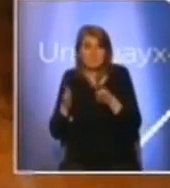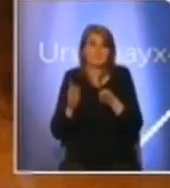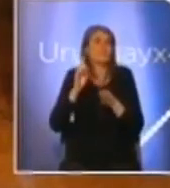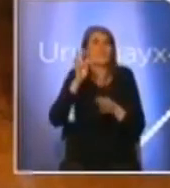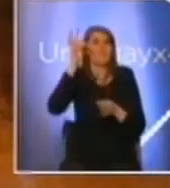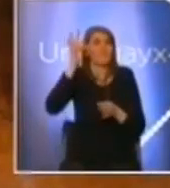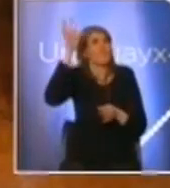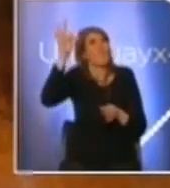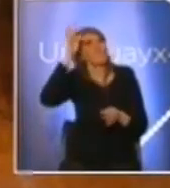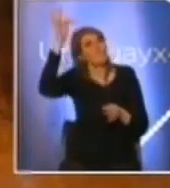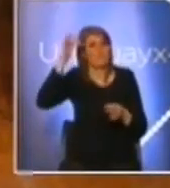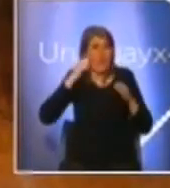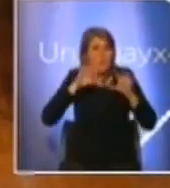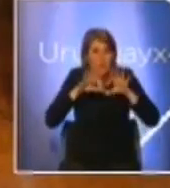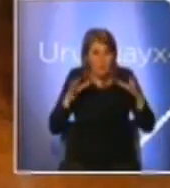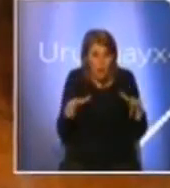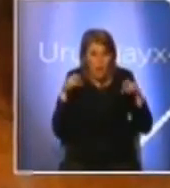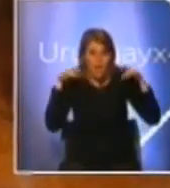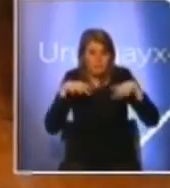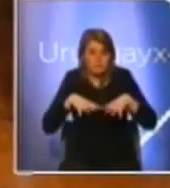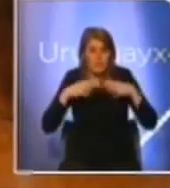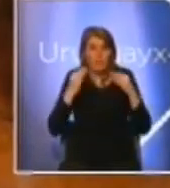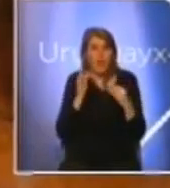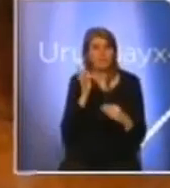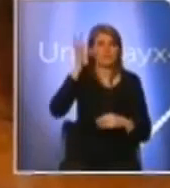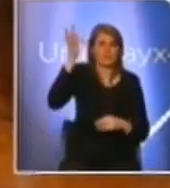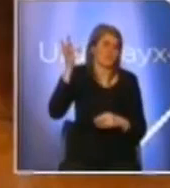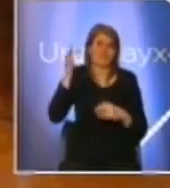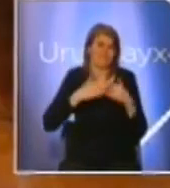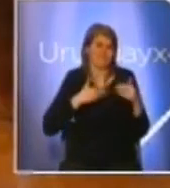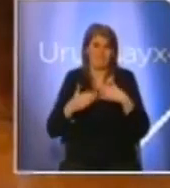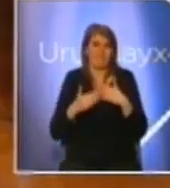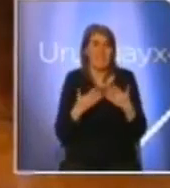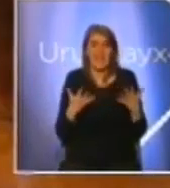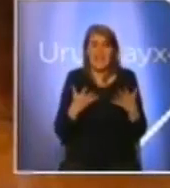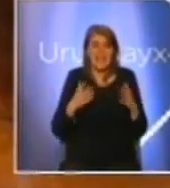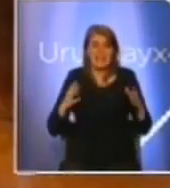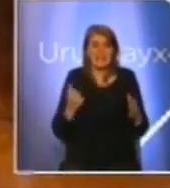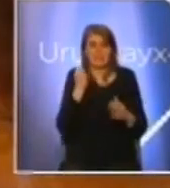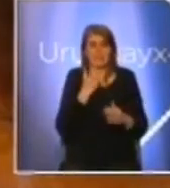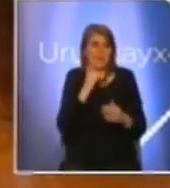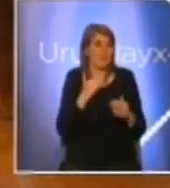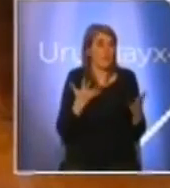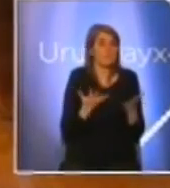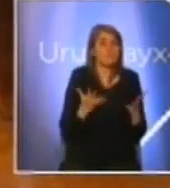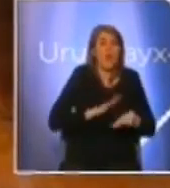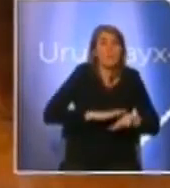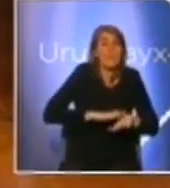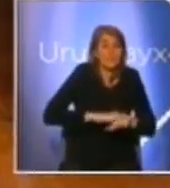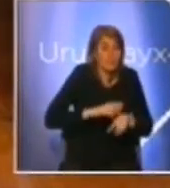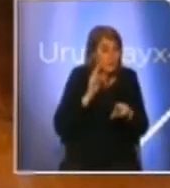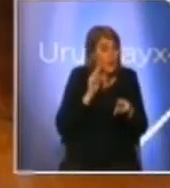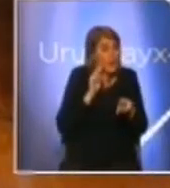predicción, es decir, en lustrar la bola de cristal, sino en la agilidad en la toma de decisiones. Es decir, no se sabe lo que va a pasar, pero una